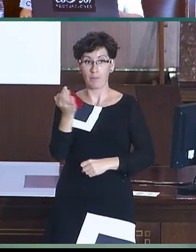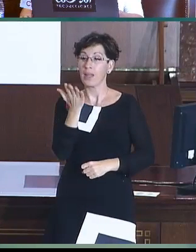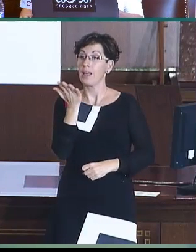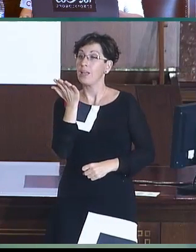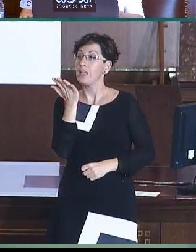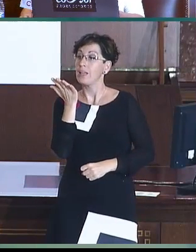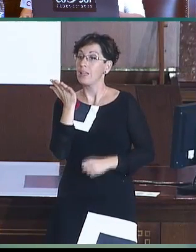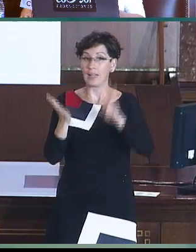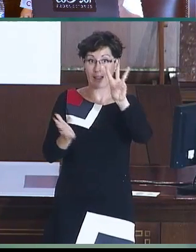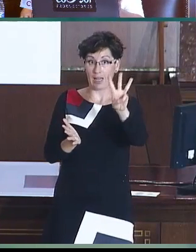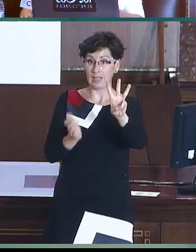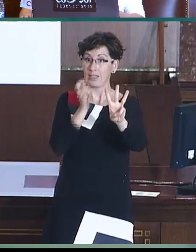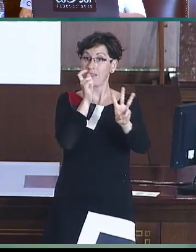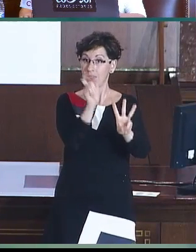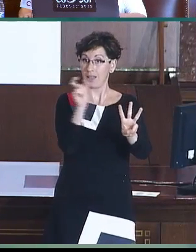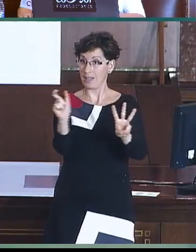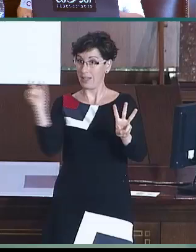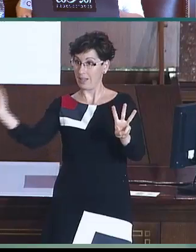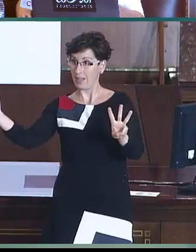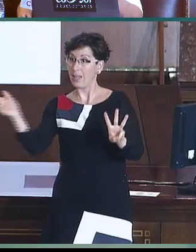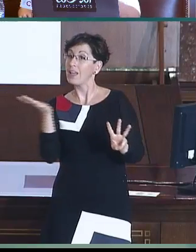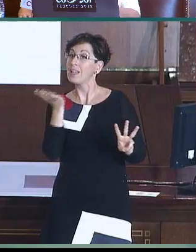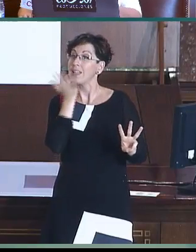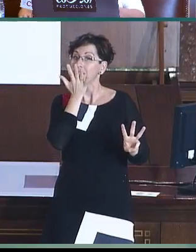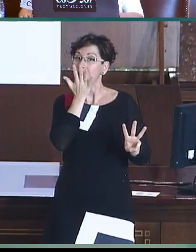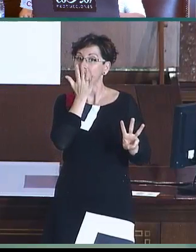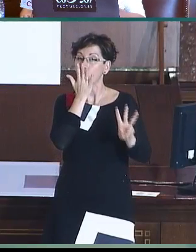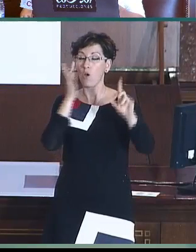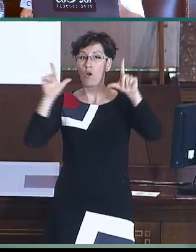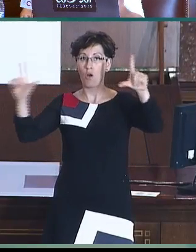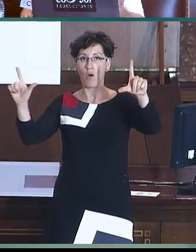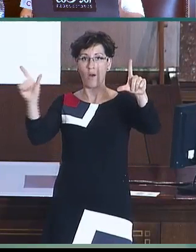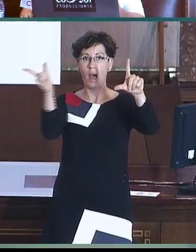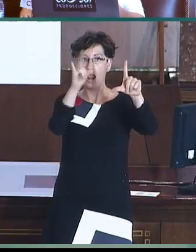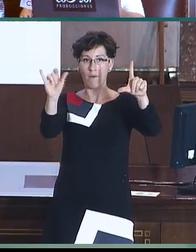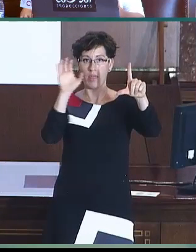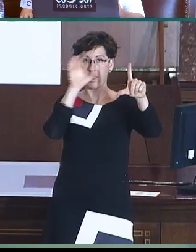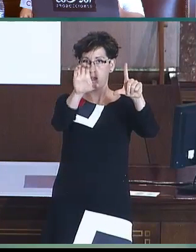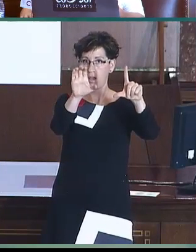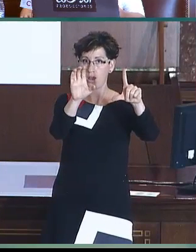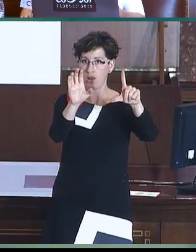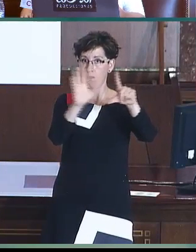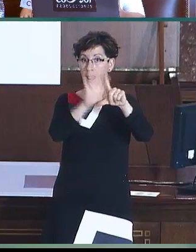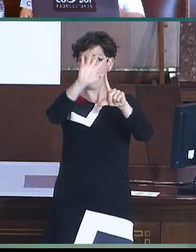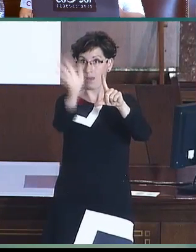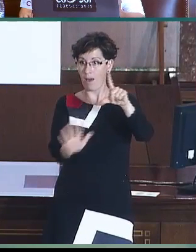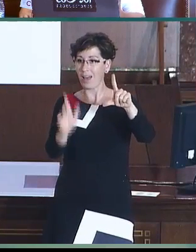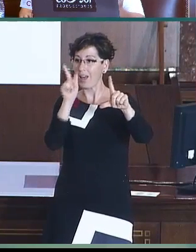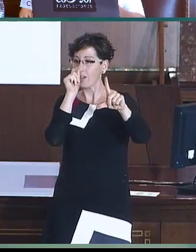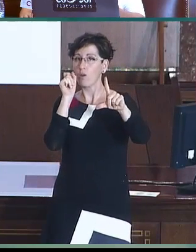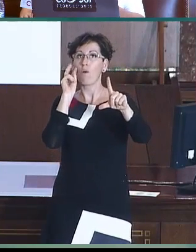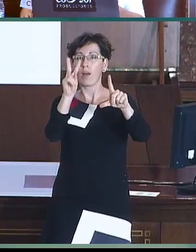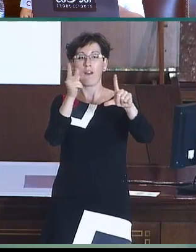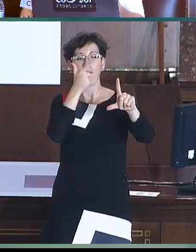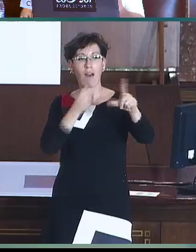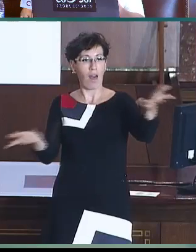tres opciones, tenían que permanecer en la misma imagen visual para que el niño le facilitáramos la tarea